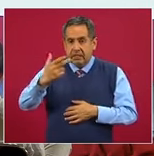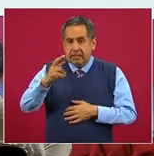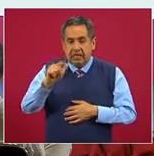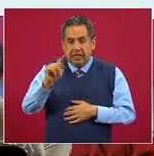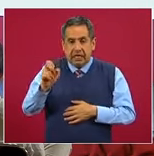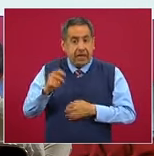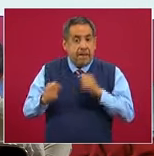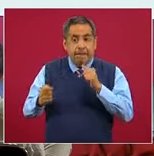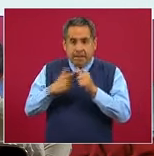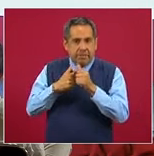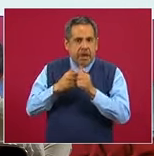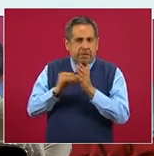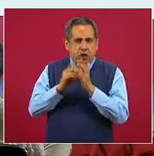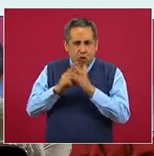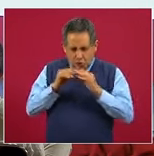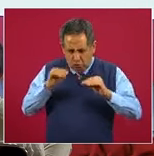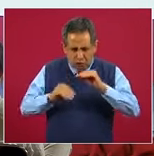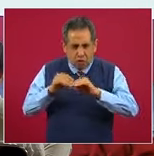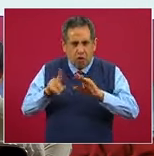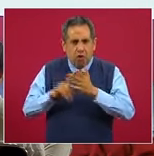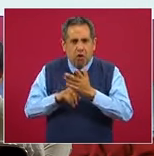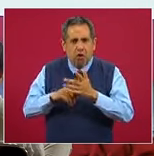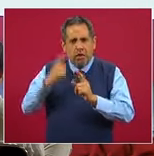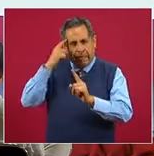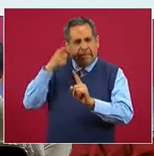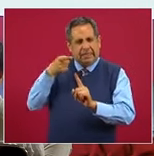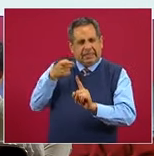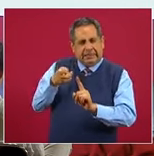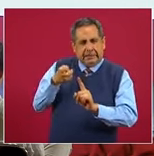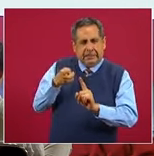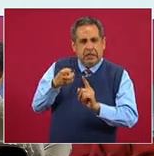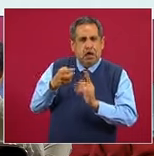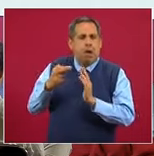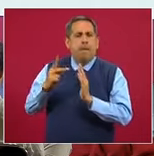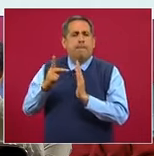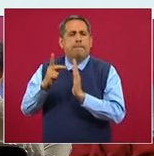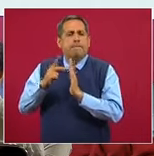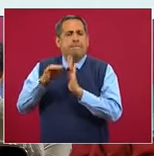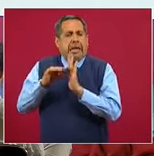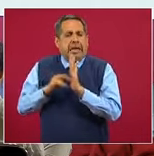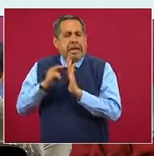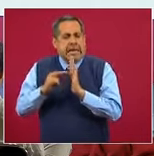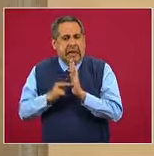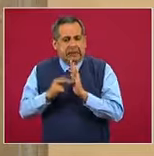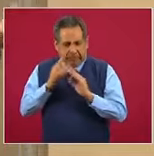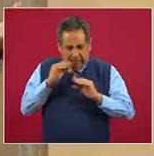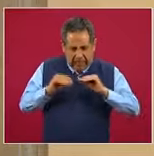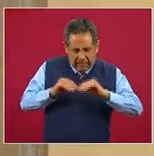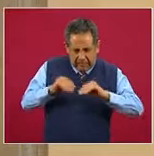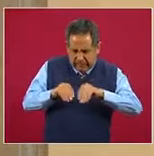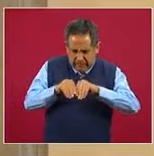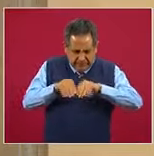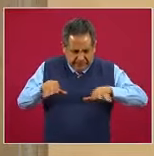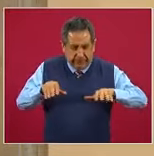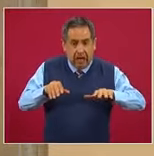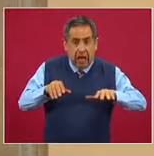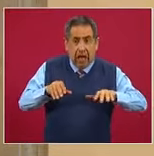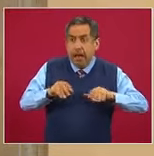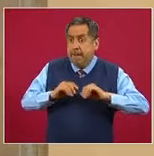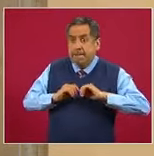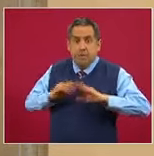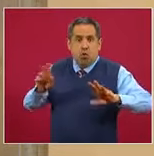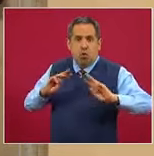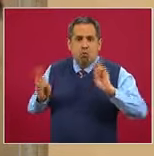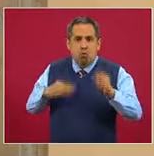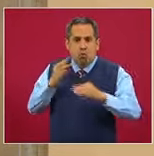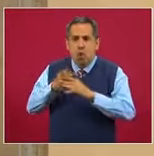método diagnóstico, que fue el conocido como Protocolo de Berlín, que se estableció prácticamente por todo el mundo